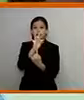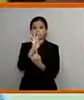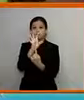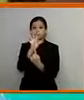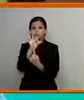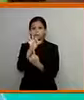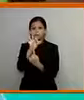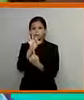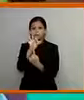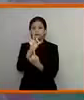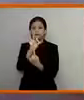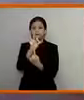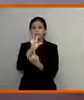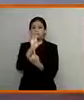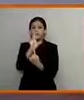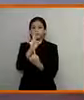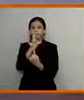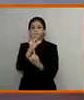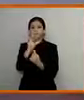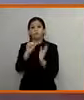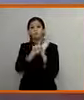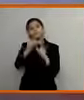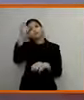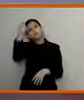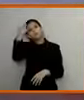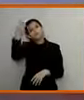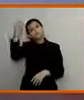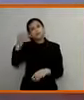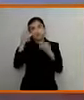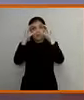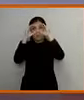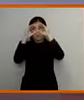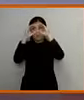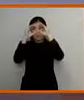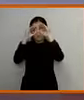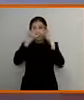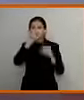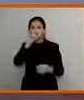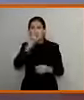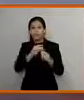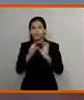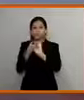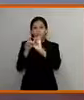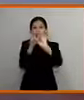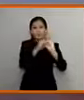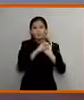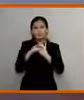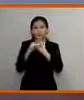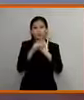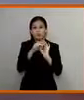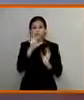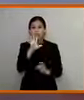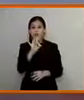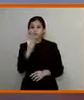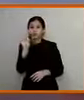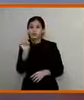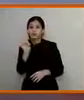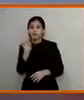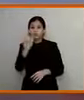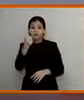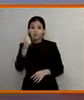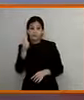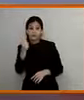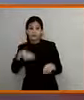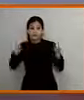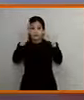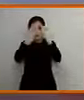9, número ganador para la diaria 89 con su símbolo de dueños búho. Otros números que relacionan son el 88 y el 10. En el